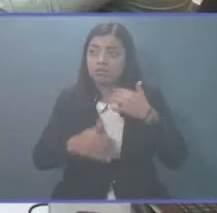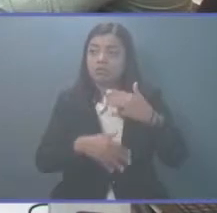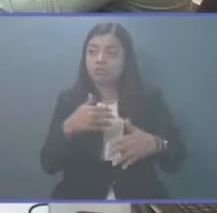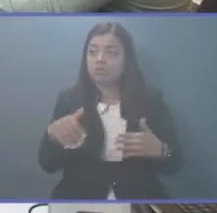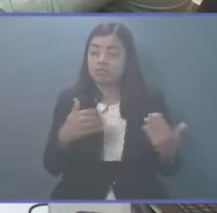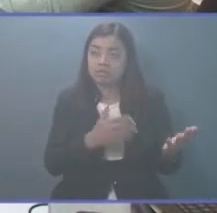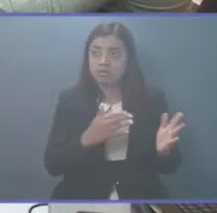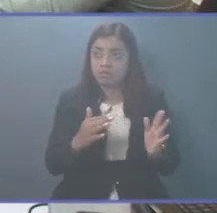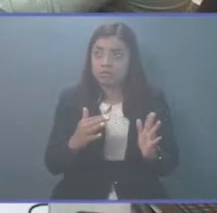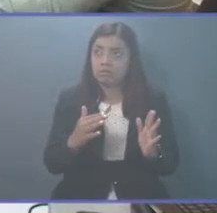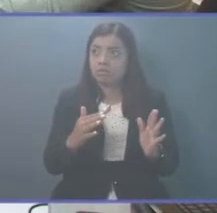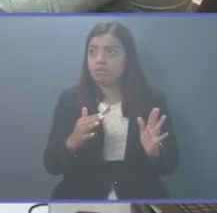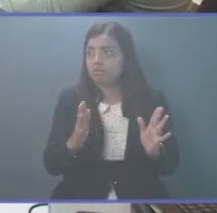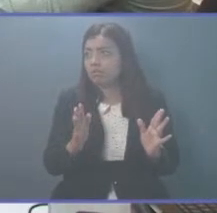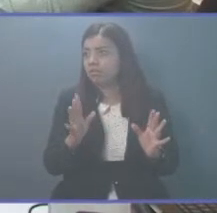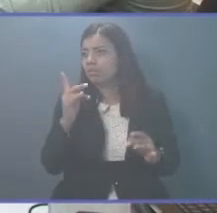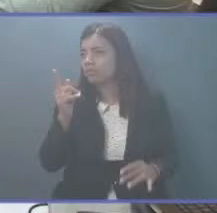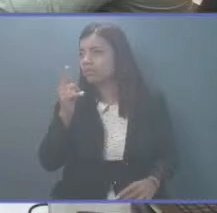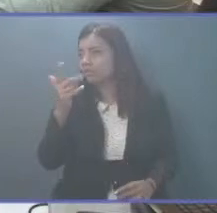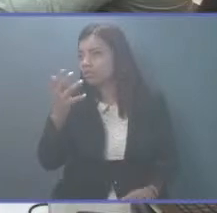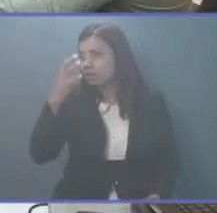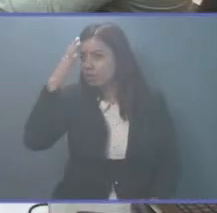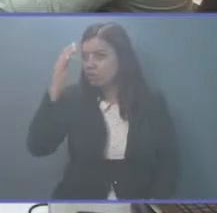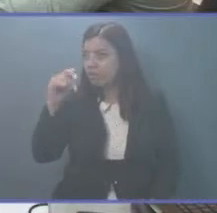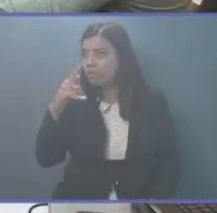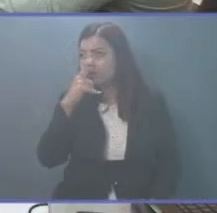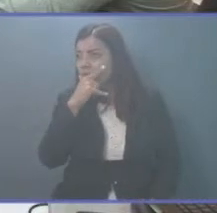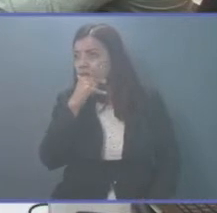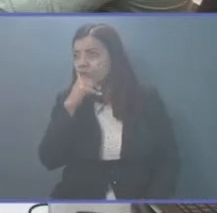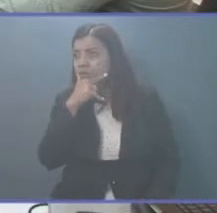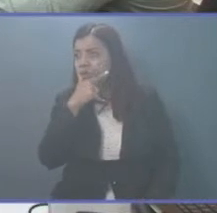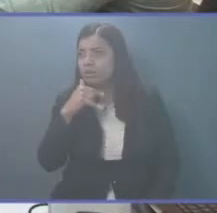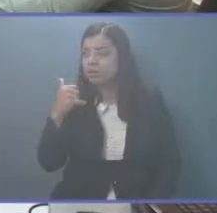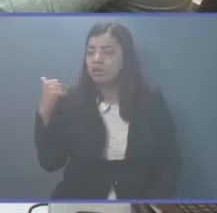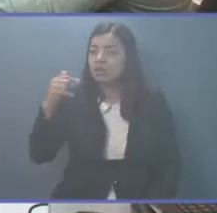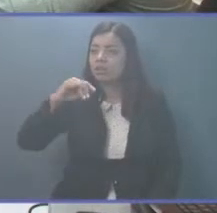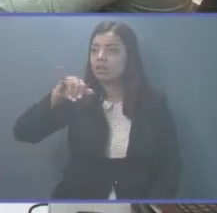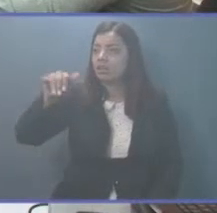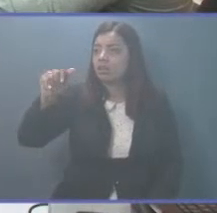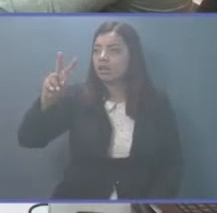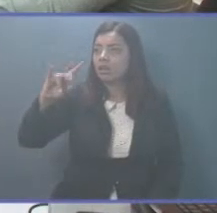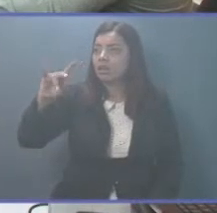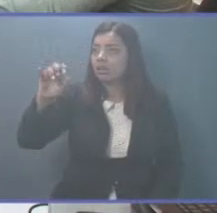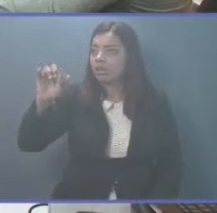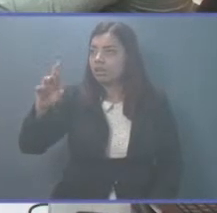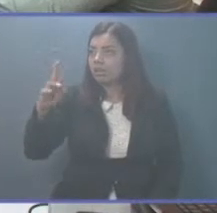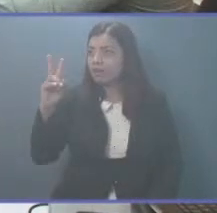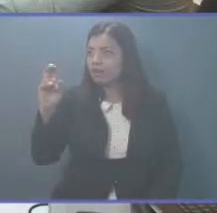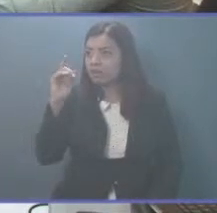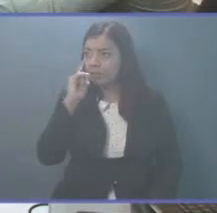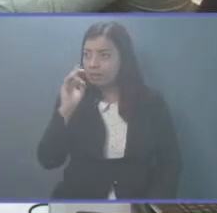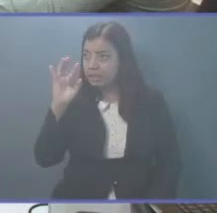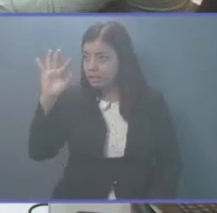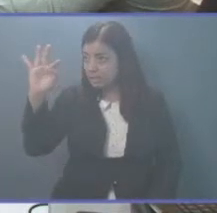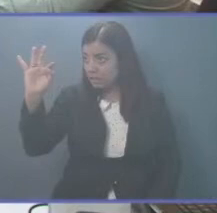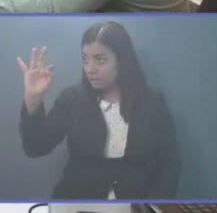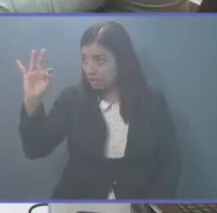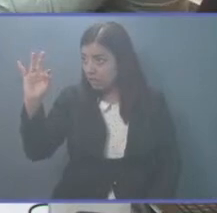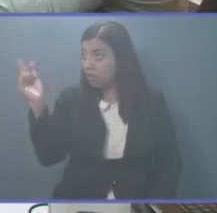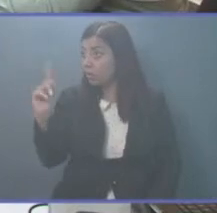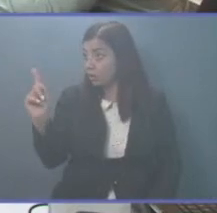mayoría. Solo creo que está la duda de Javier, vean, el tema de los testigos, no sé, no,